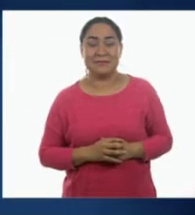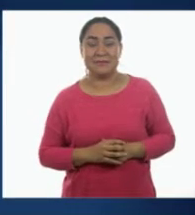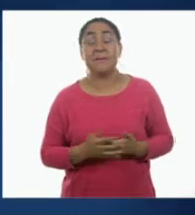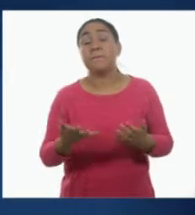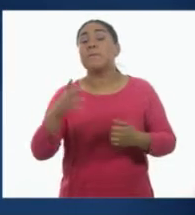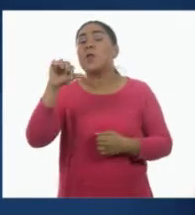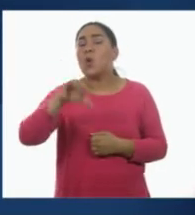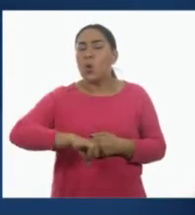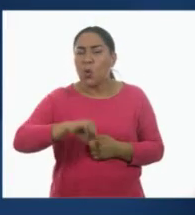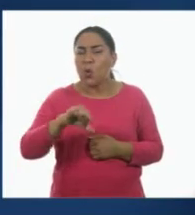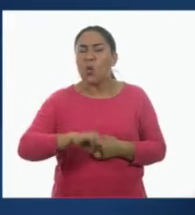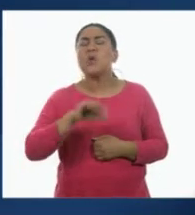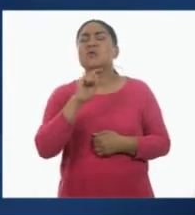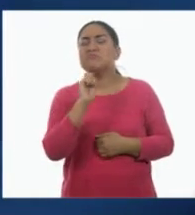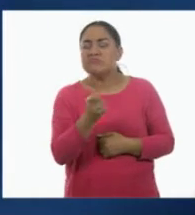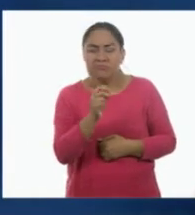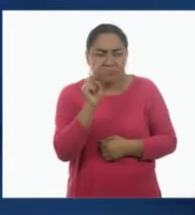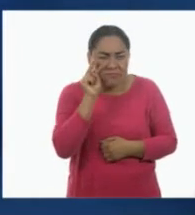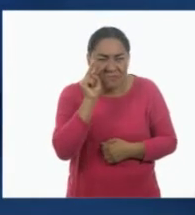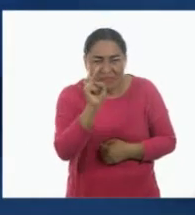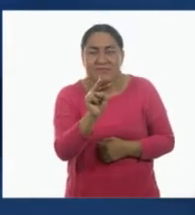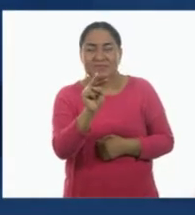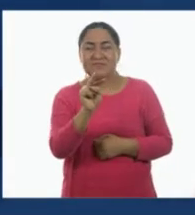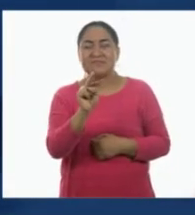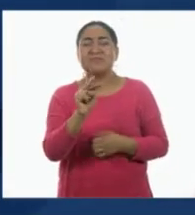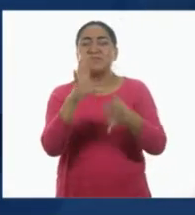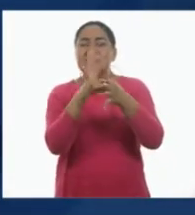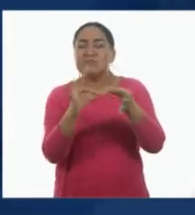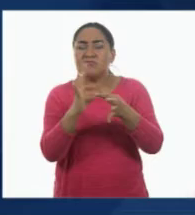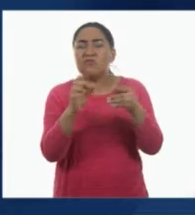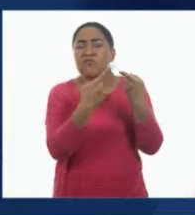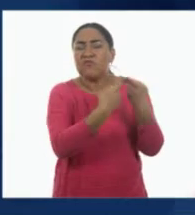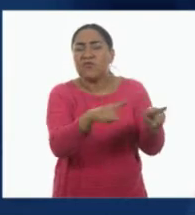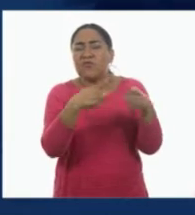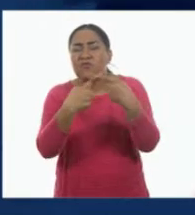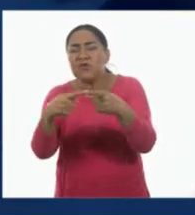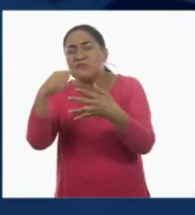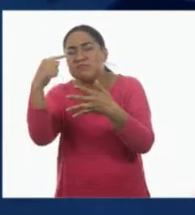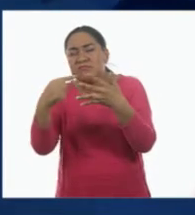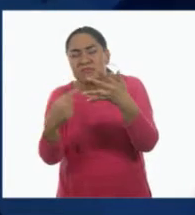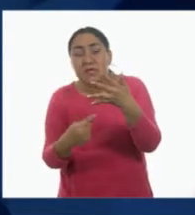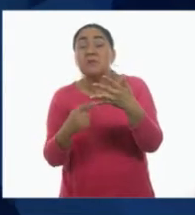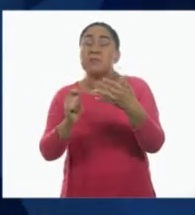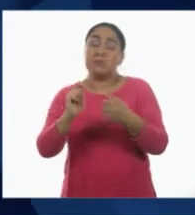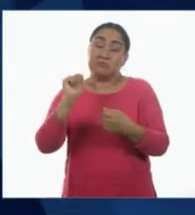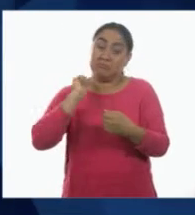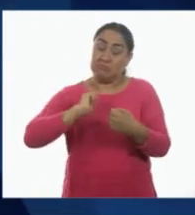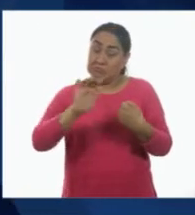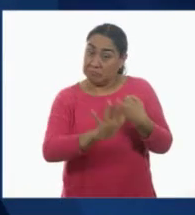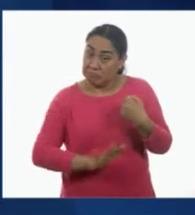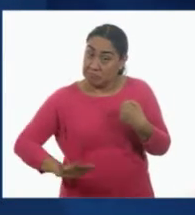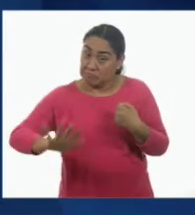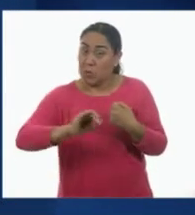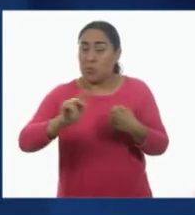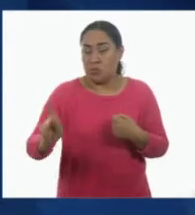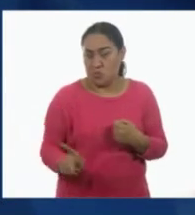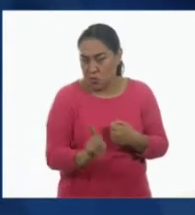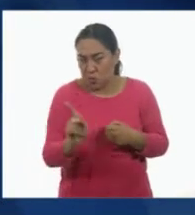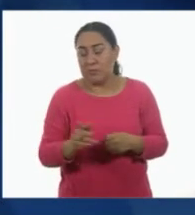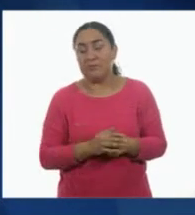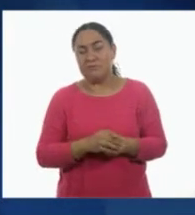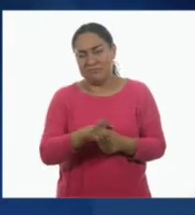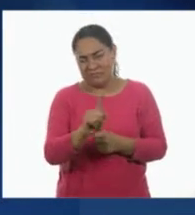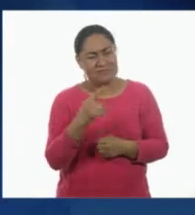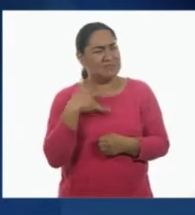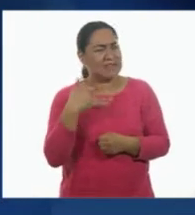Hoy vamos a estudiar algunas manifestaciones literarias de origen anónimo, tradicional y regional. ¿Alguno escuchó hablar de las